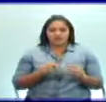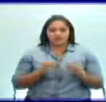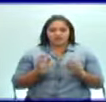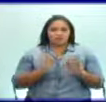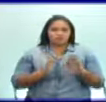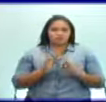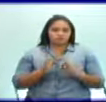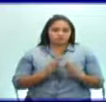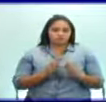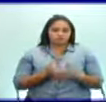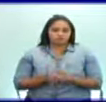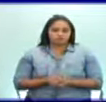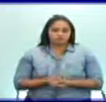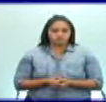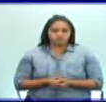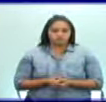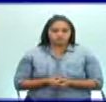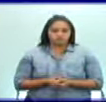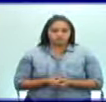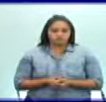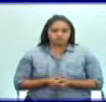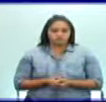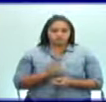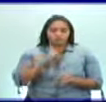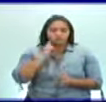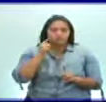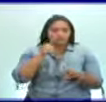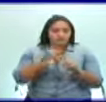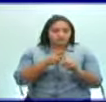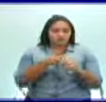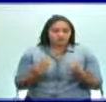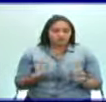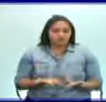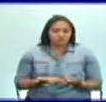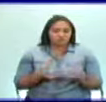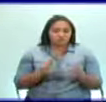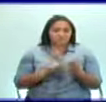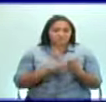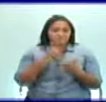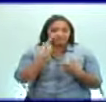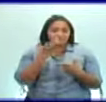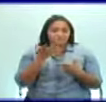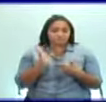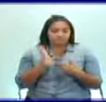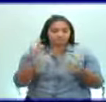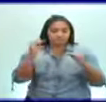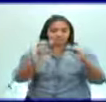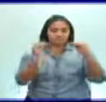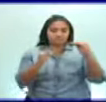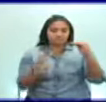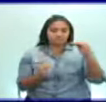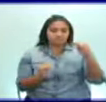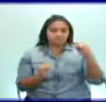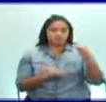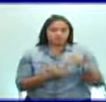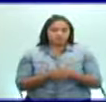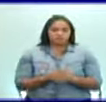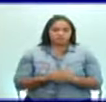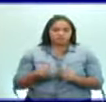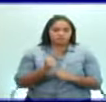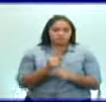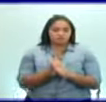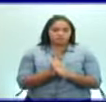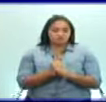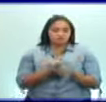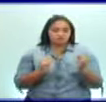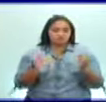propiedades. Como objetivo de esta clase, nos estamos proponiendo representar gráficamente en un sistema de ejes de coordenadas utilizando la vía tradicional, pero